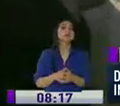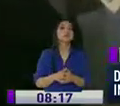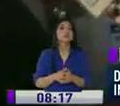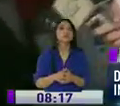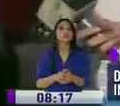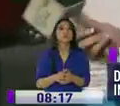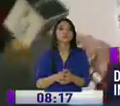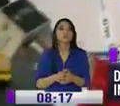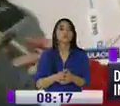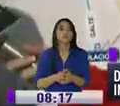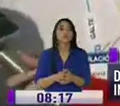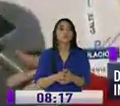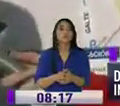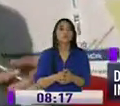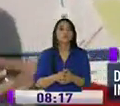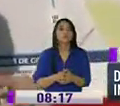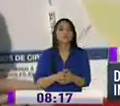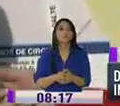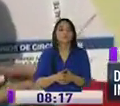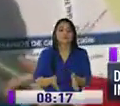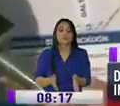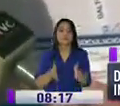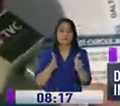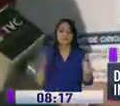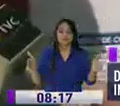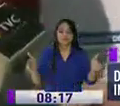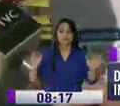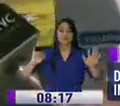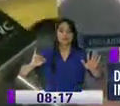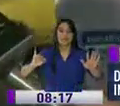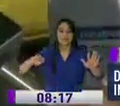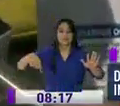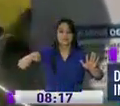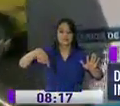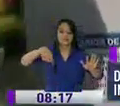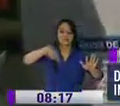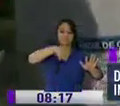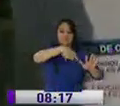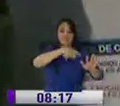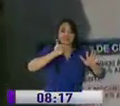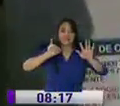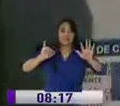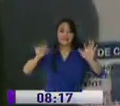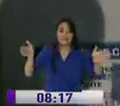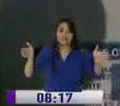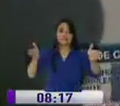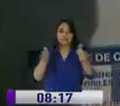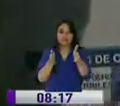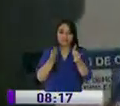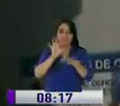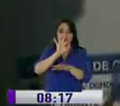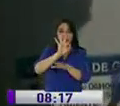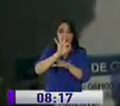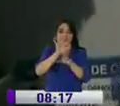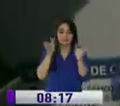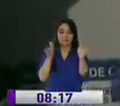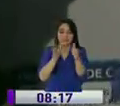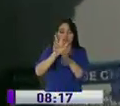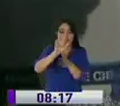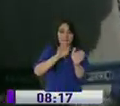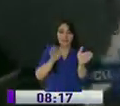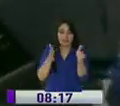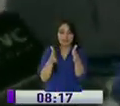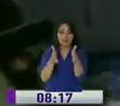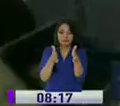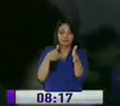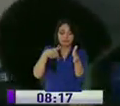conocimiento, tenemos una reducción de la vía. De los 6 carriles que tiene la Rodrigo de Chávez, se va a reducir a 3. El tramo comprendido entre